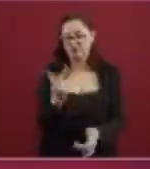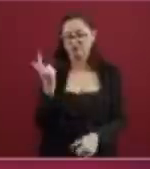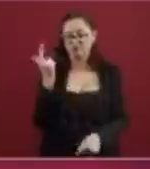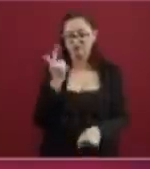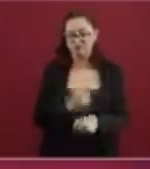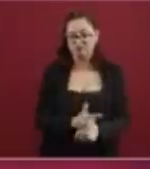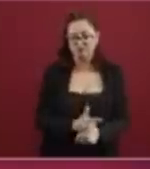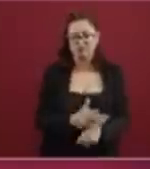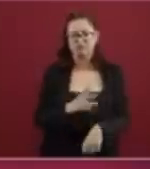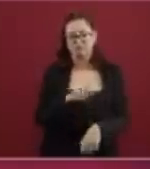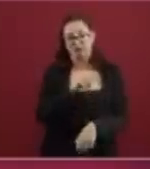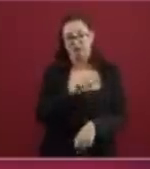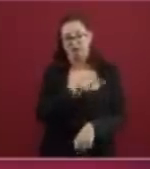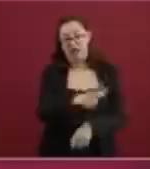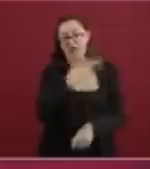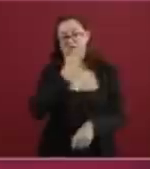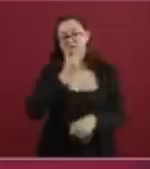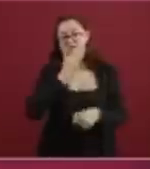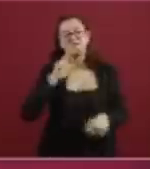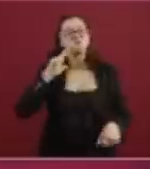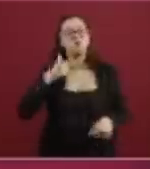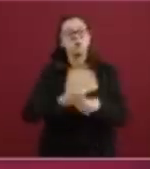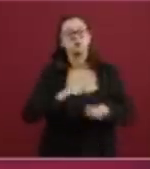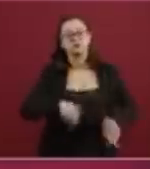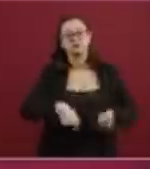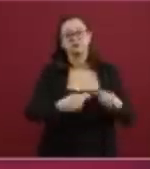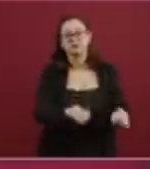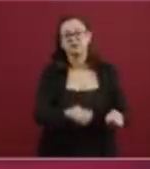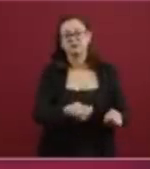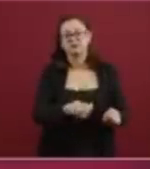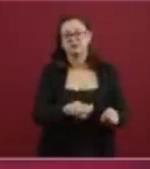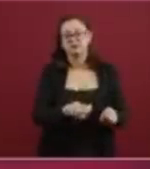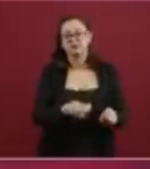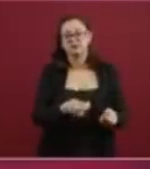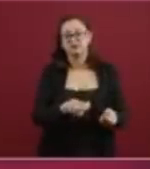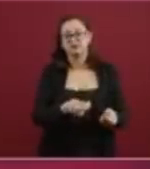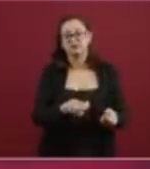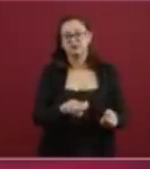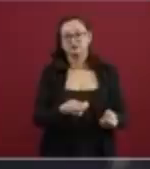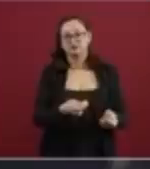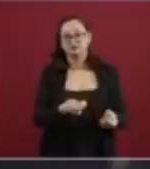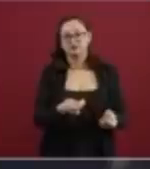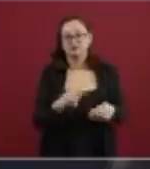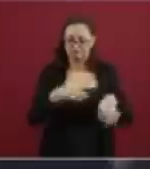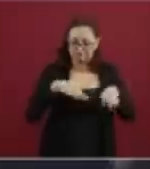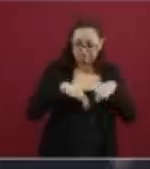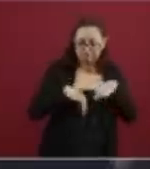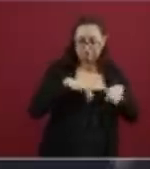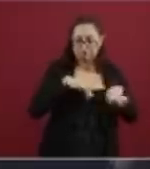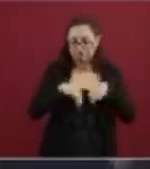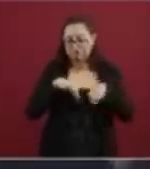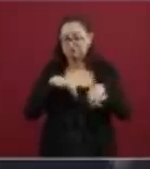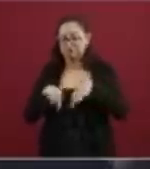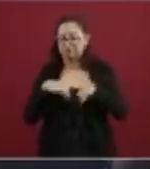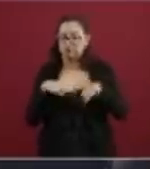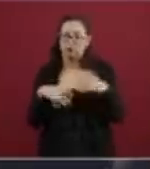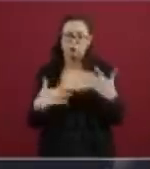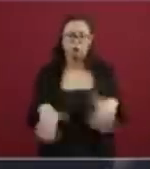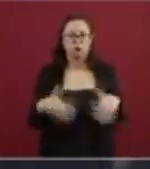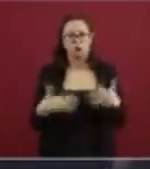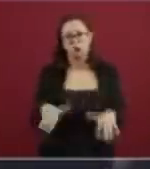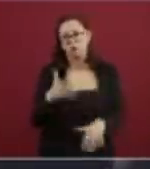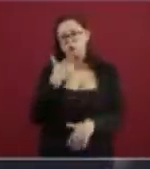él se hizo cargo, ¿no?, de hacer estos trabajos tan importantes de